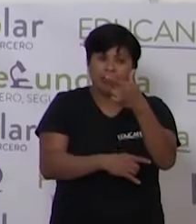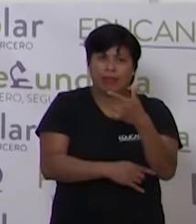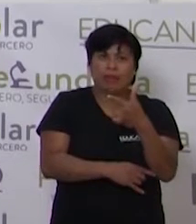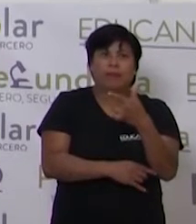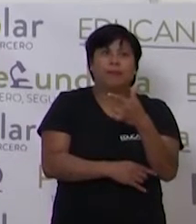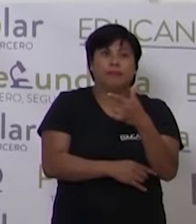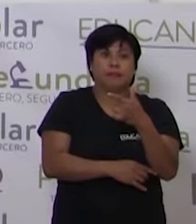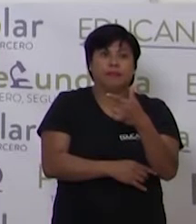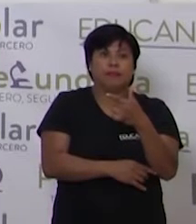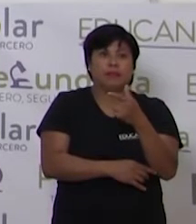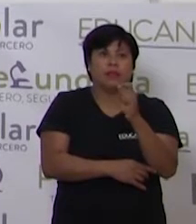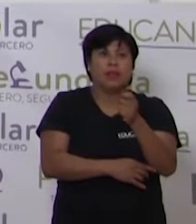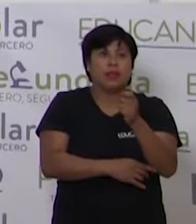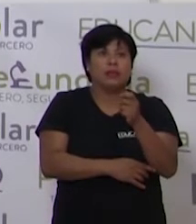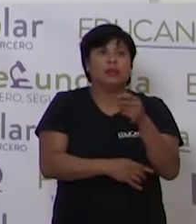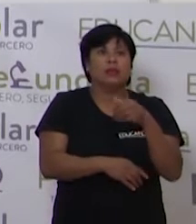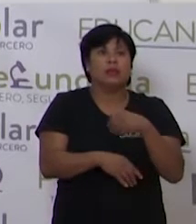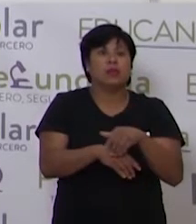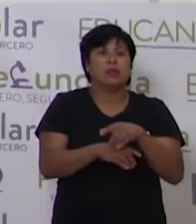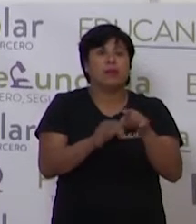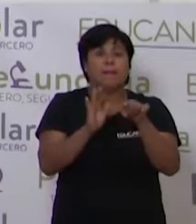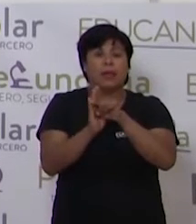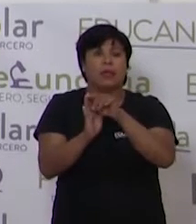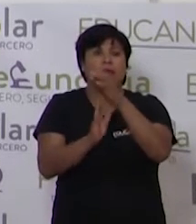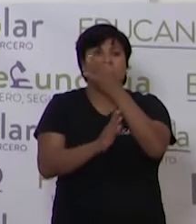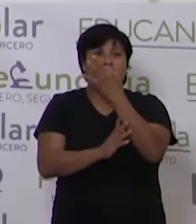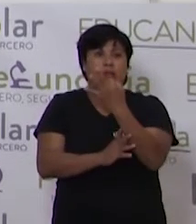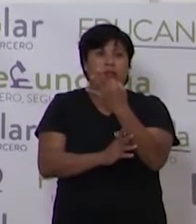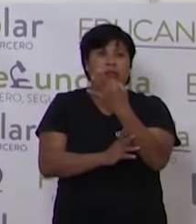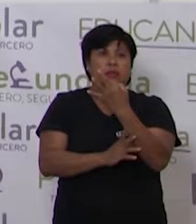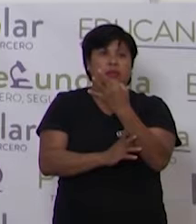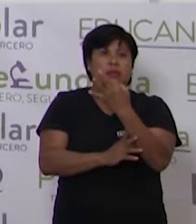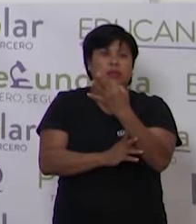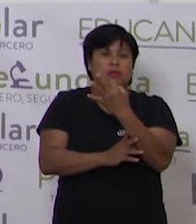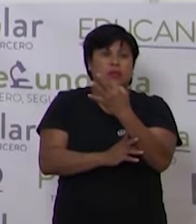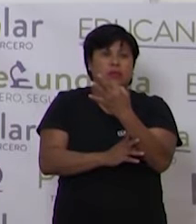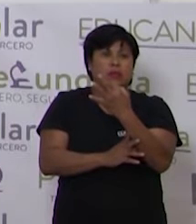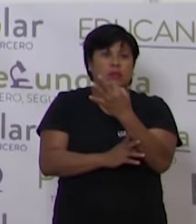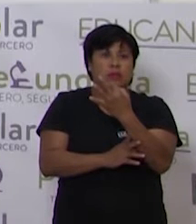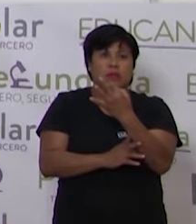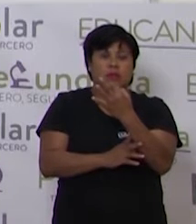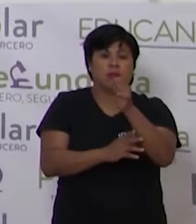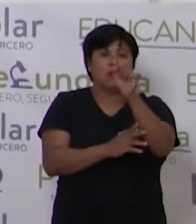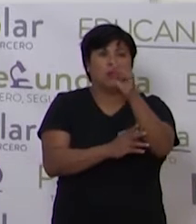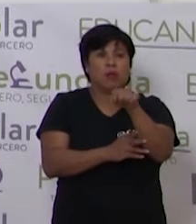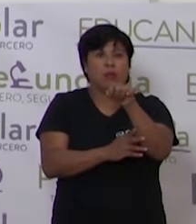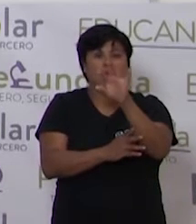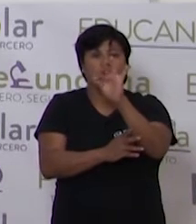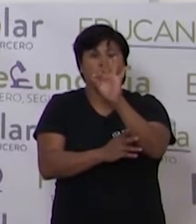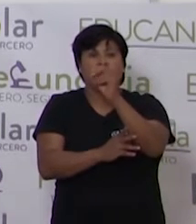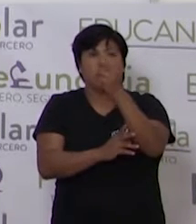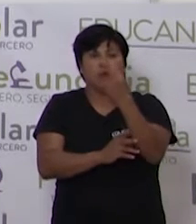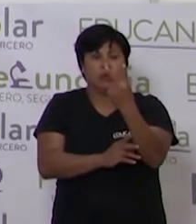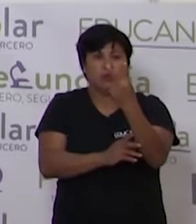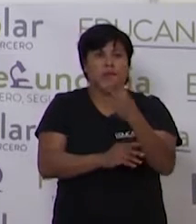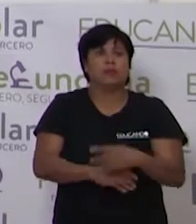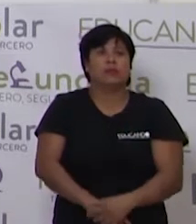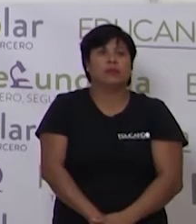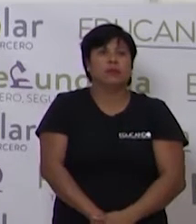¿Qué sería menos 3? coma